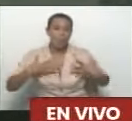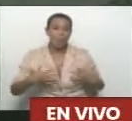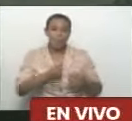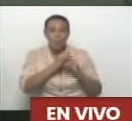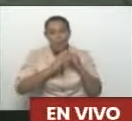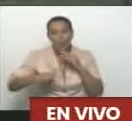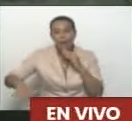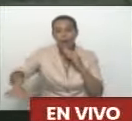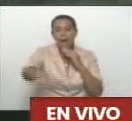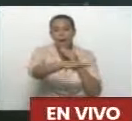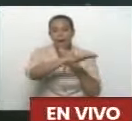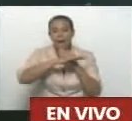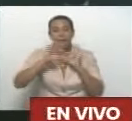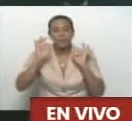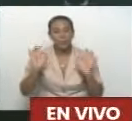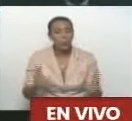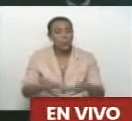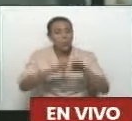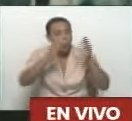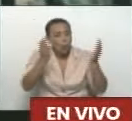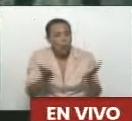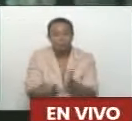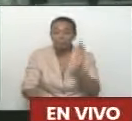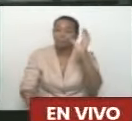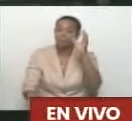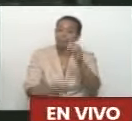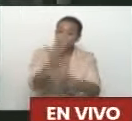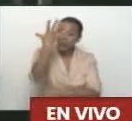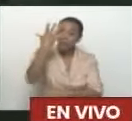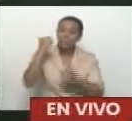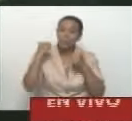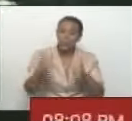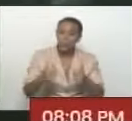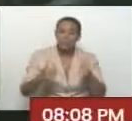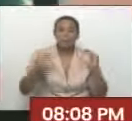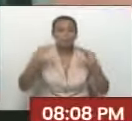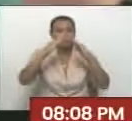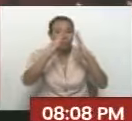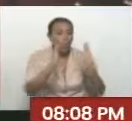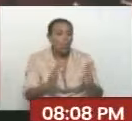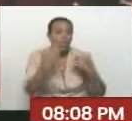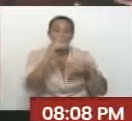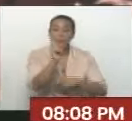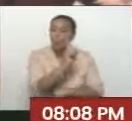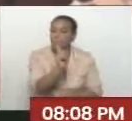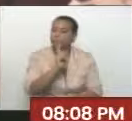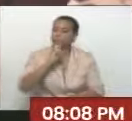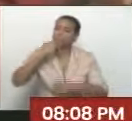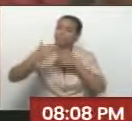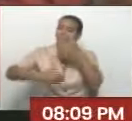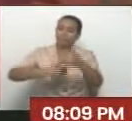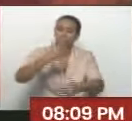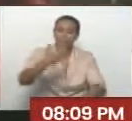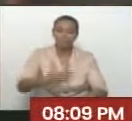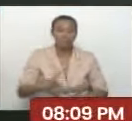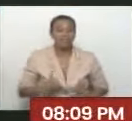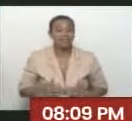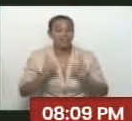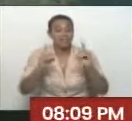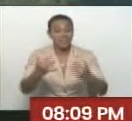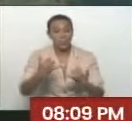horizonte. Tenemos todo un mundo por construir porque preservamos la casa en los momentos más duros. Y eso fue